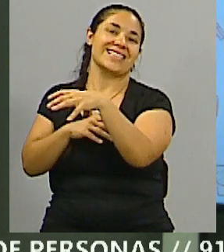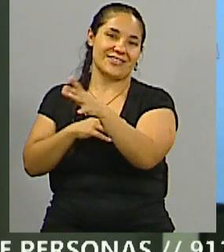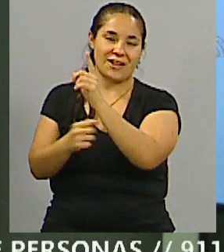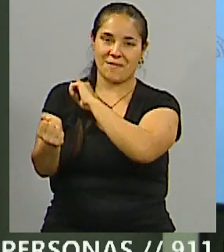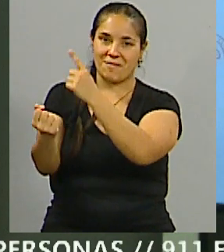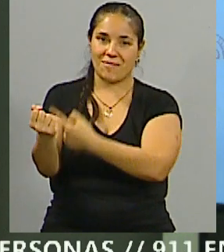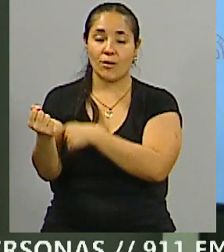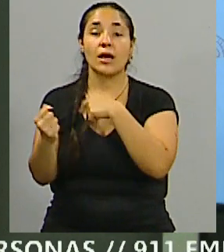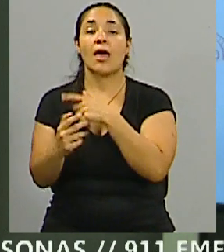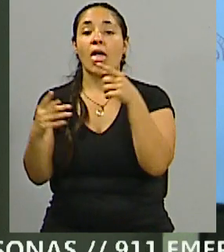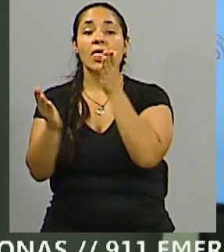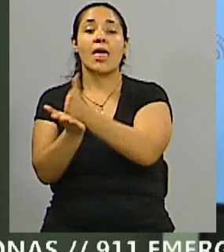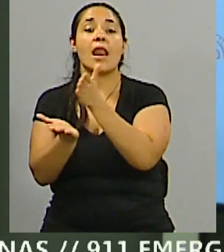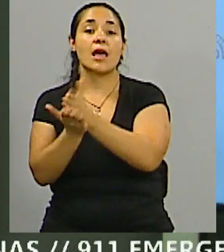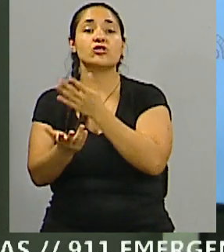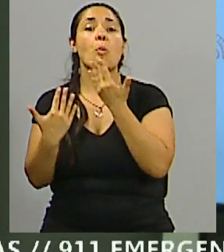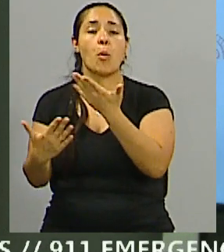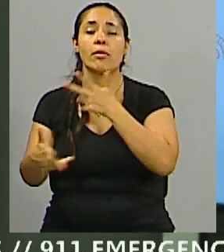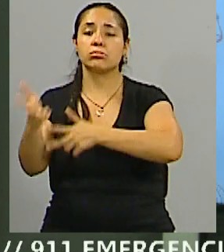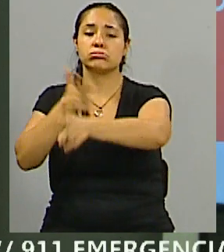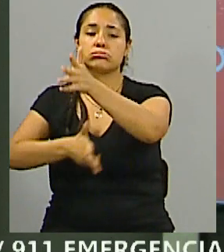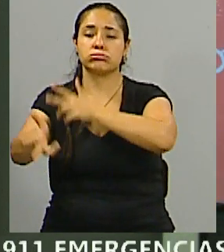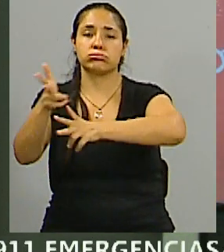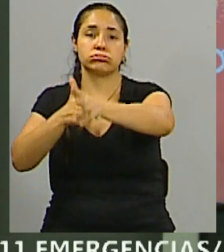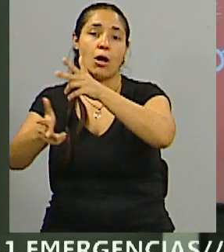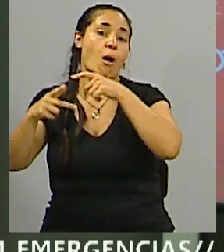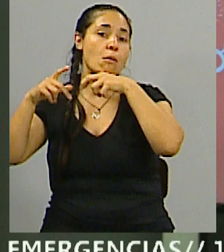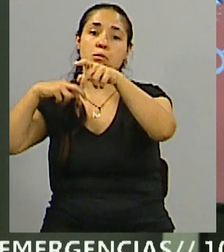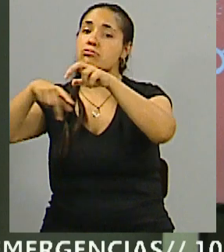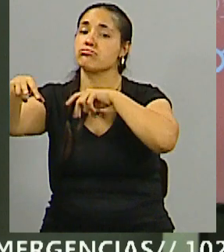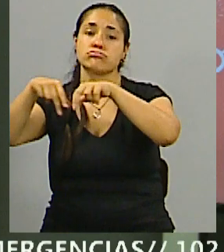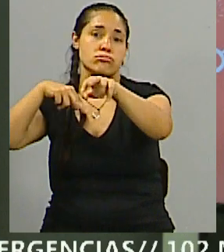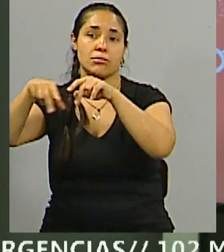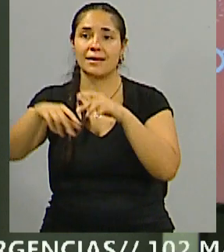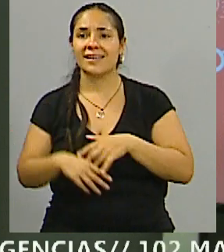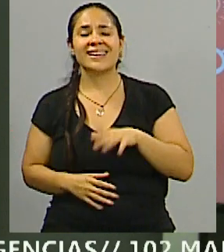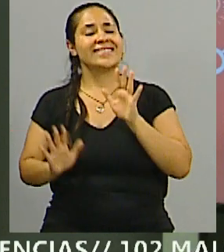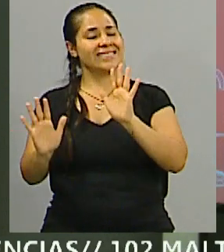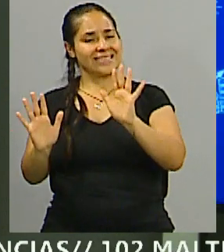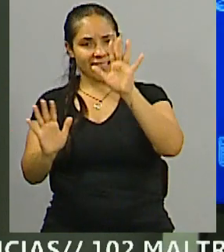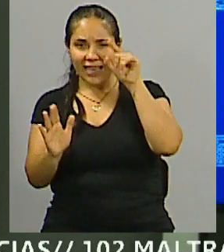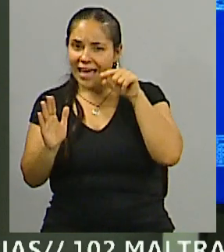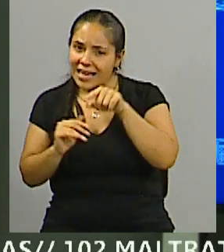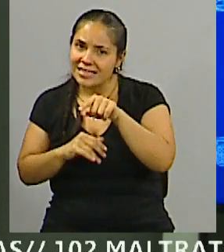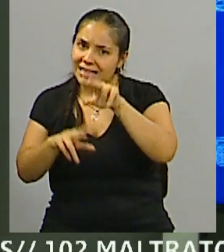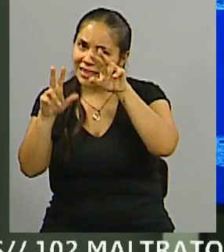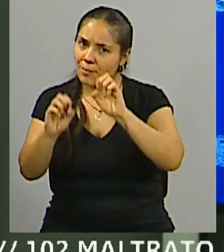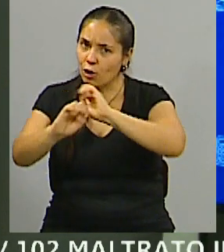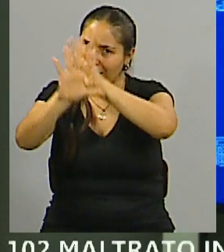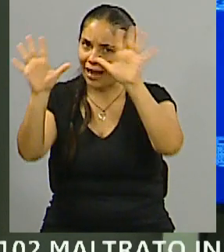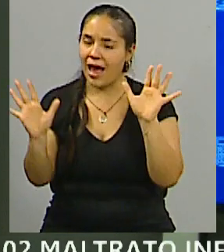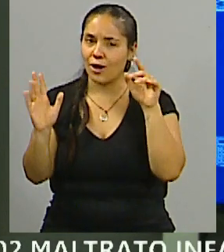poder, contraponerlo con el derecho a la circulación. ¿Qué prevalece Sí, pero en esta ahí, a situación? ver, pongamos las cosas un poquito en